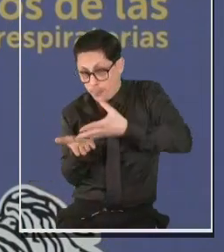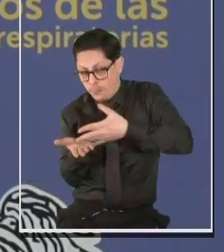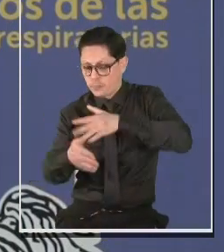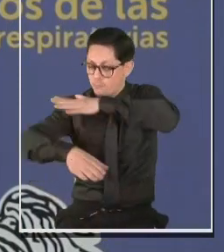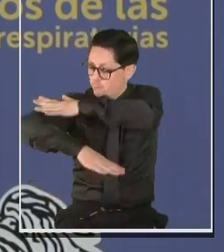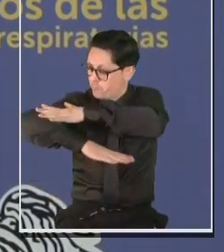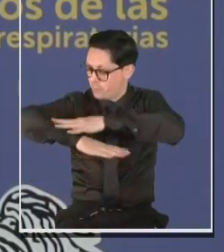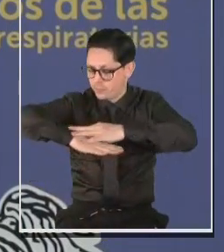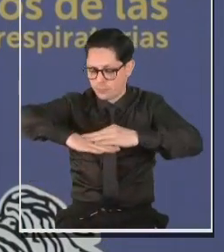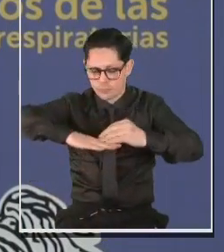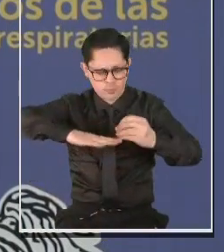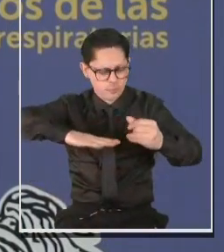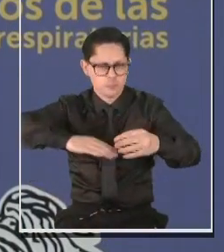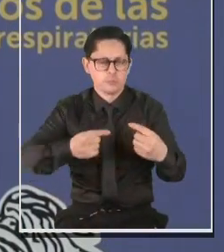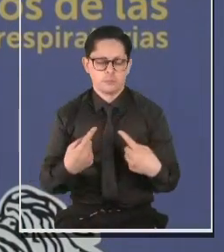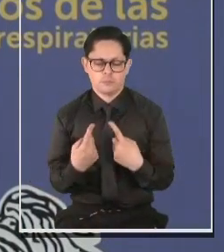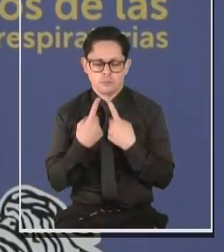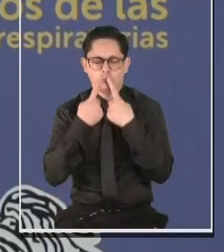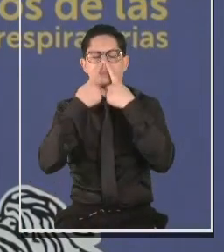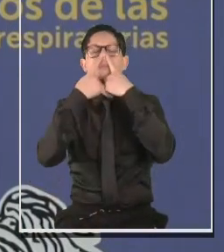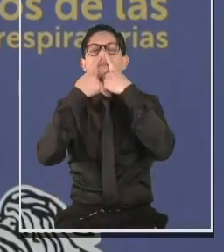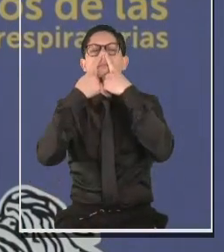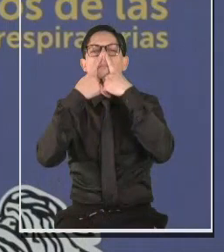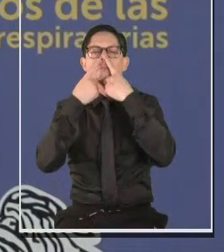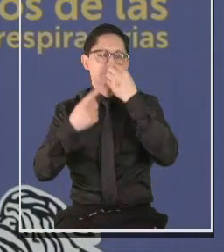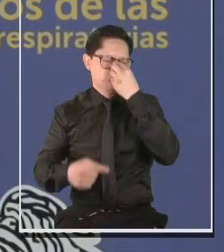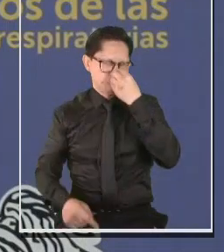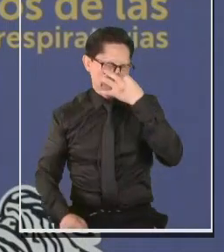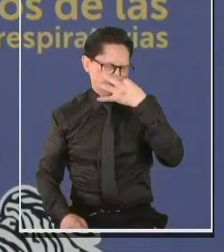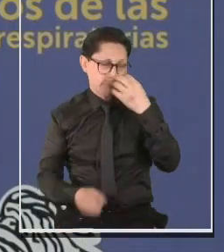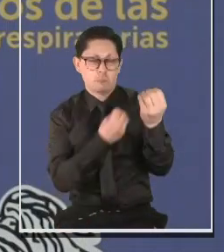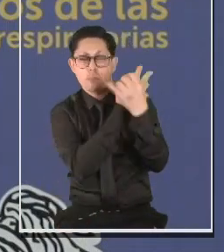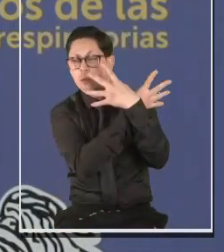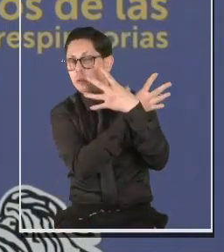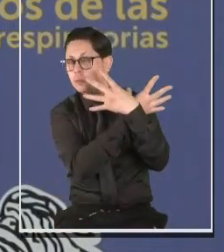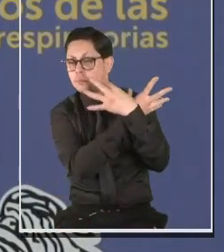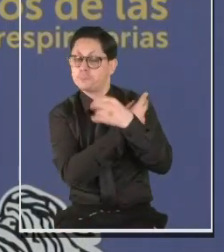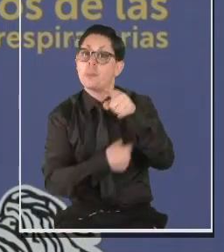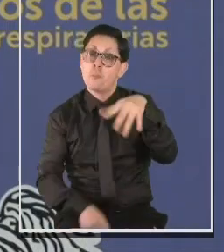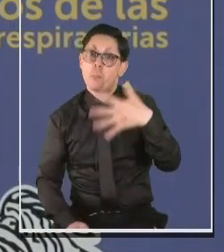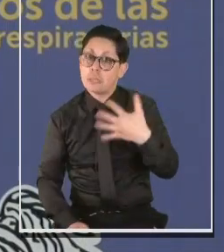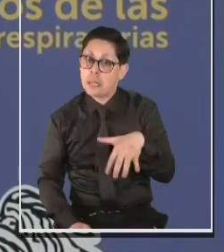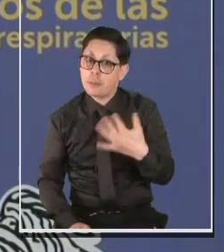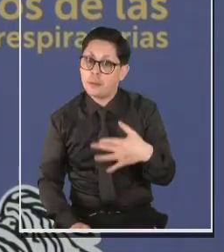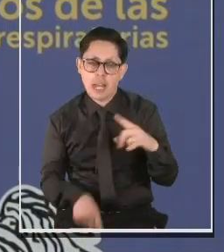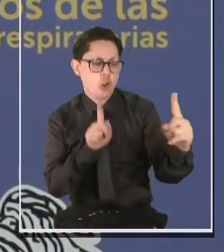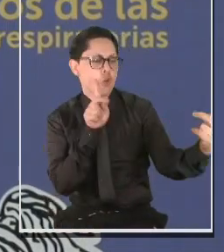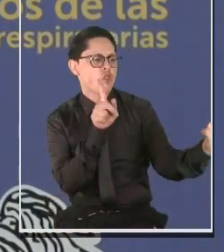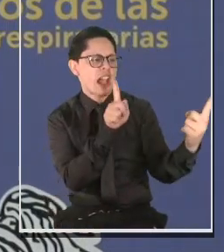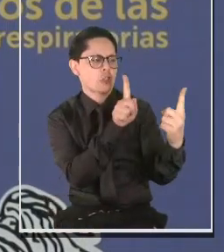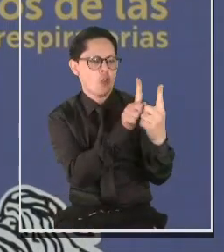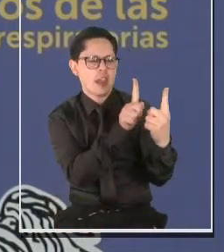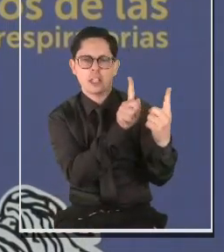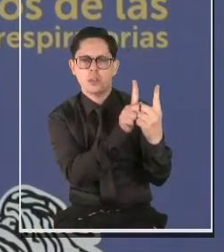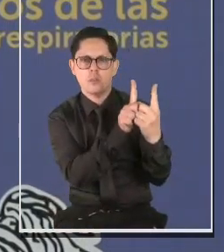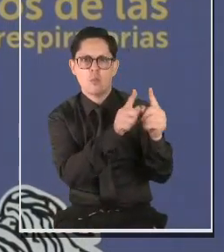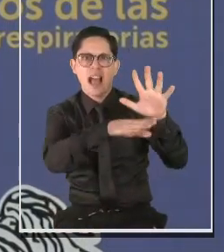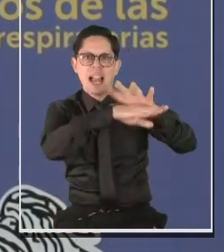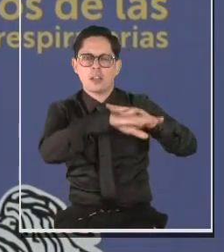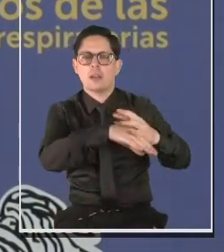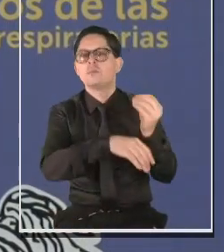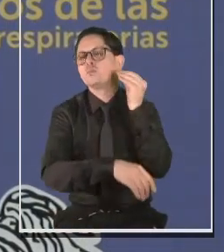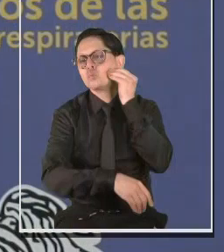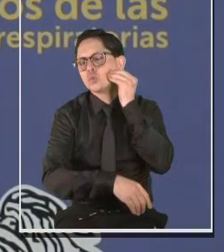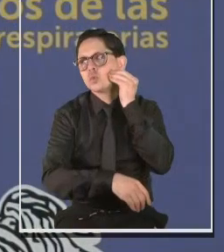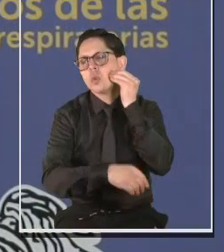puedan llegar a nuestras mucosas y contagiarnos y hay otra medida que es importante que es el contacto directo al tocar